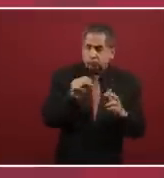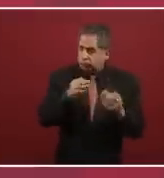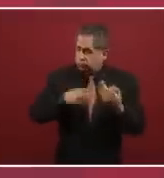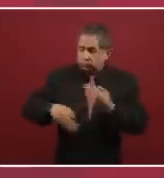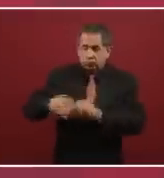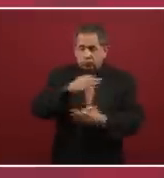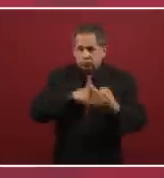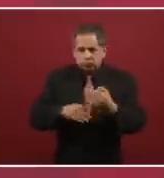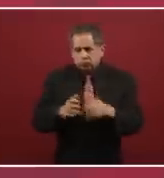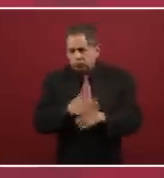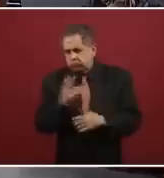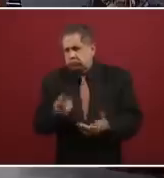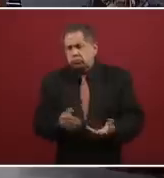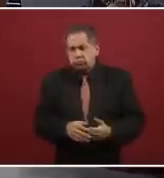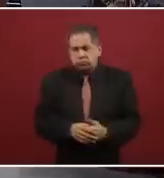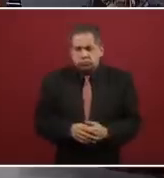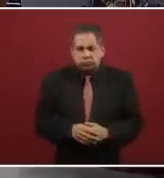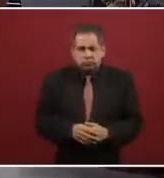¿Por qué no?